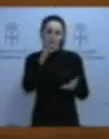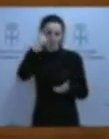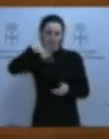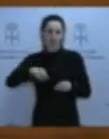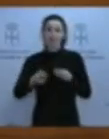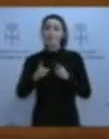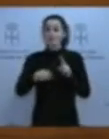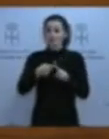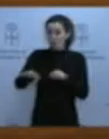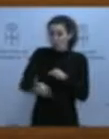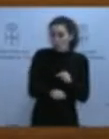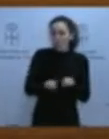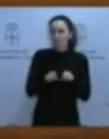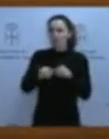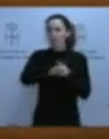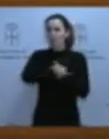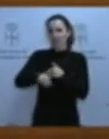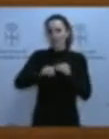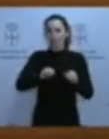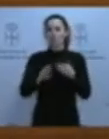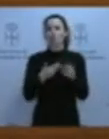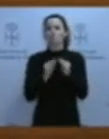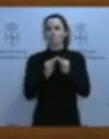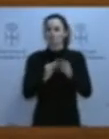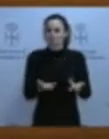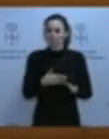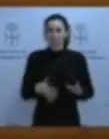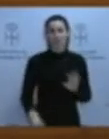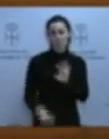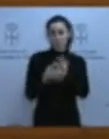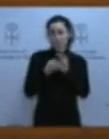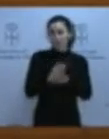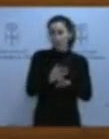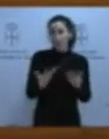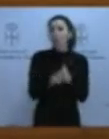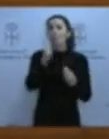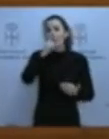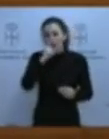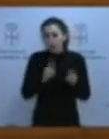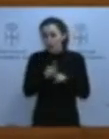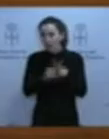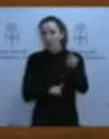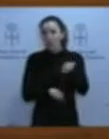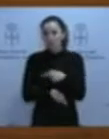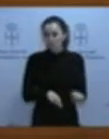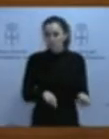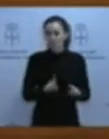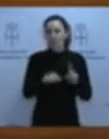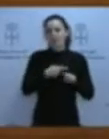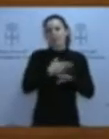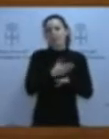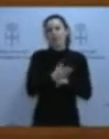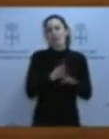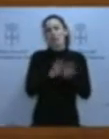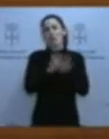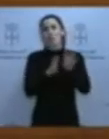artesanales elaborados en la cercanía. ¿Quién no relaciona el mercado de Grau con el pan de escanda? ¿O el mercado de Cangas de Onís